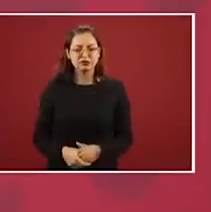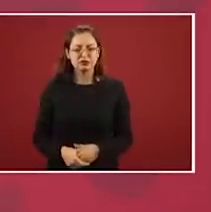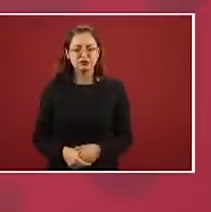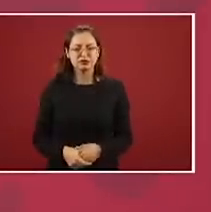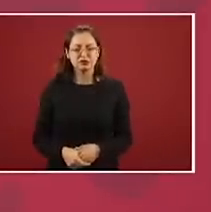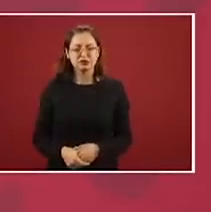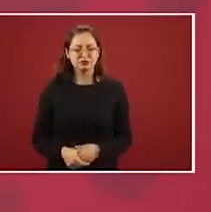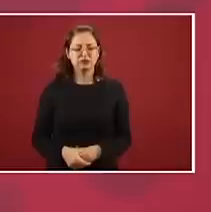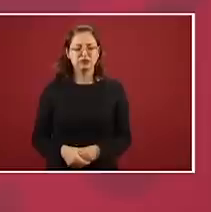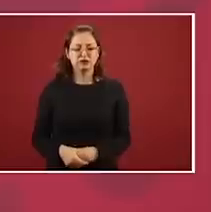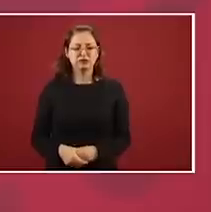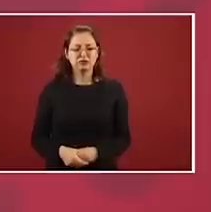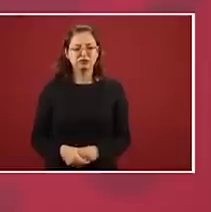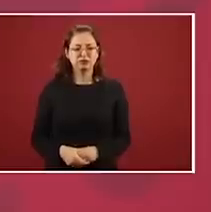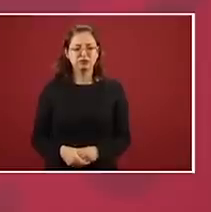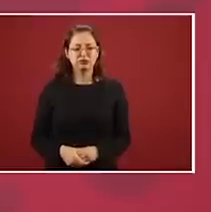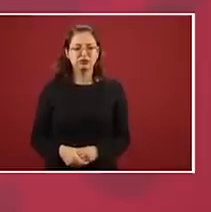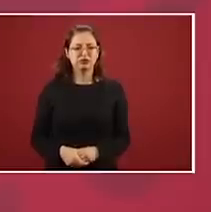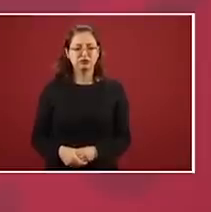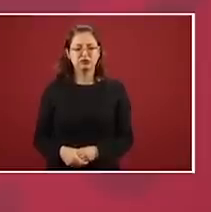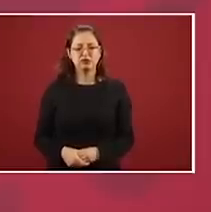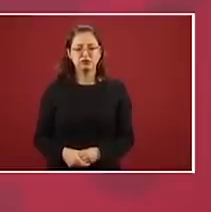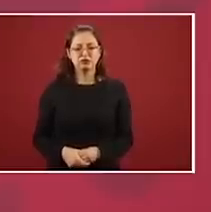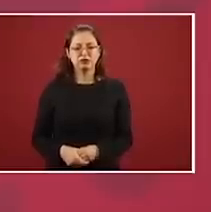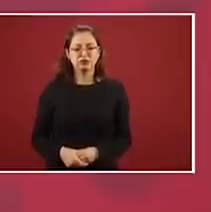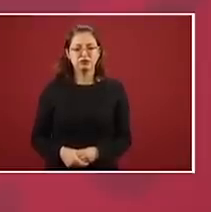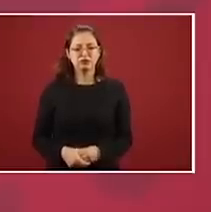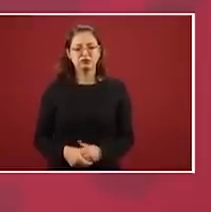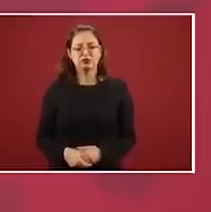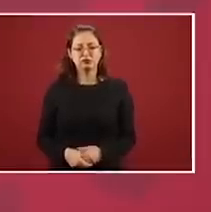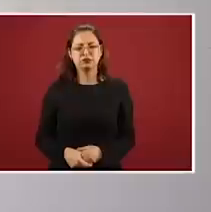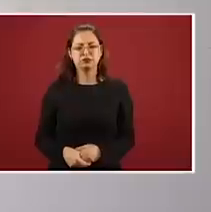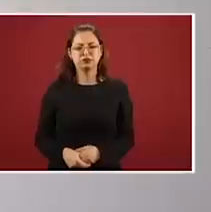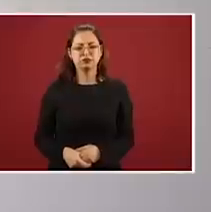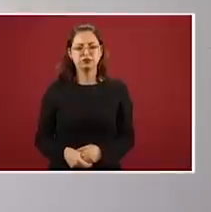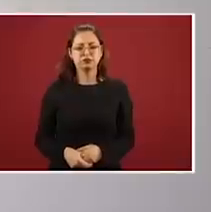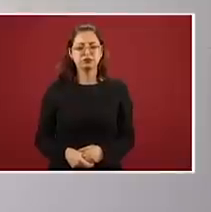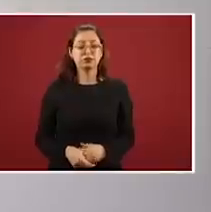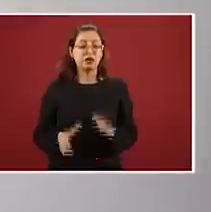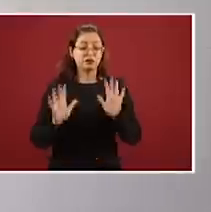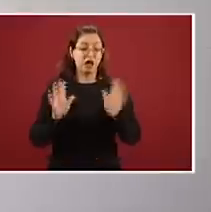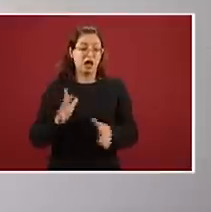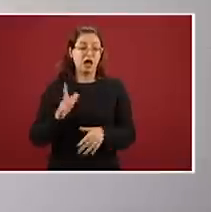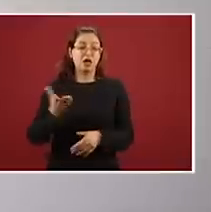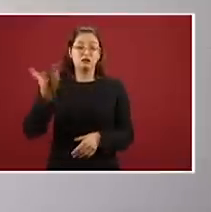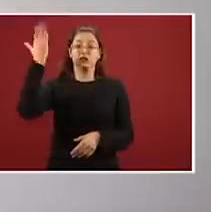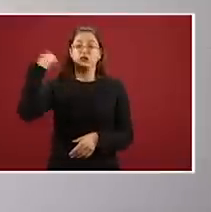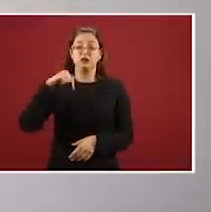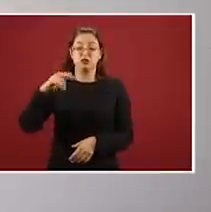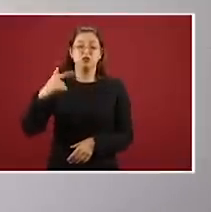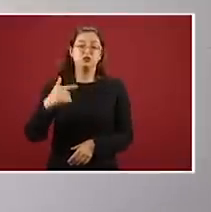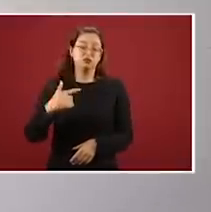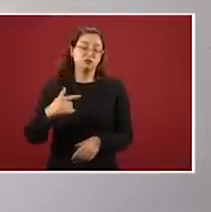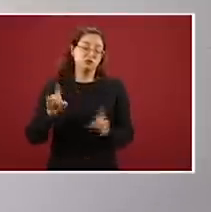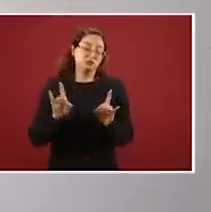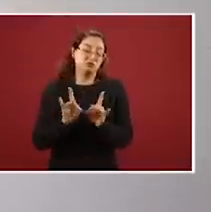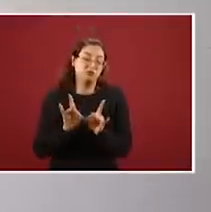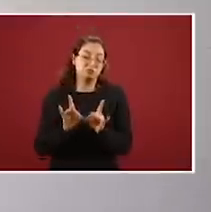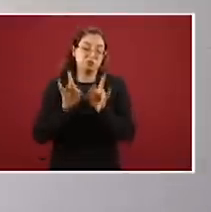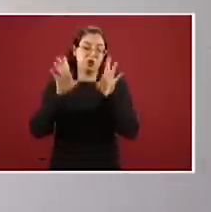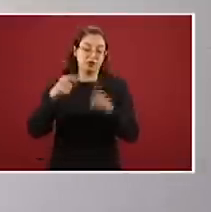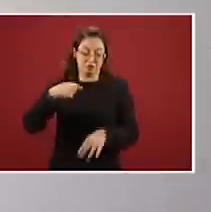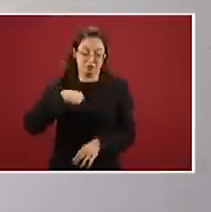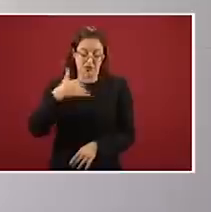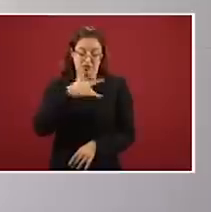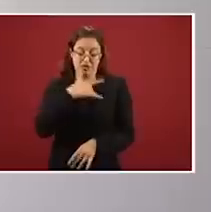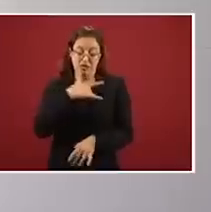ya una vez lo planteé, a mí me dio un infarto, tuve la suerte